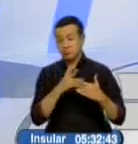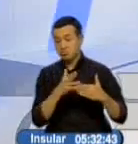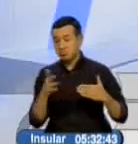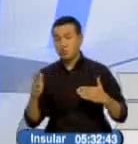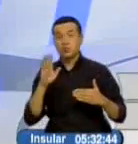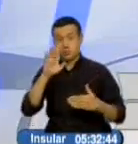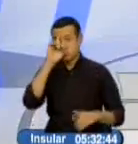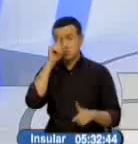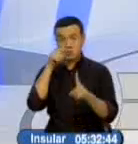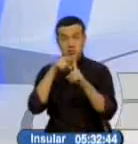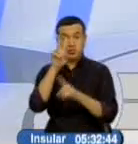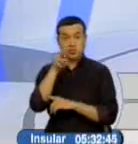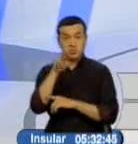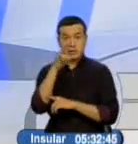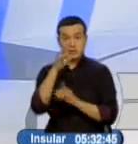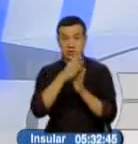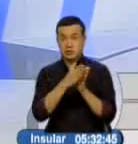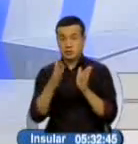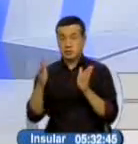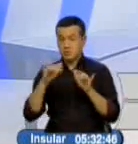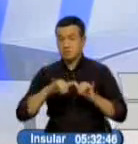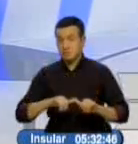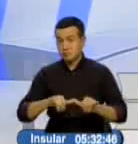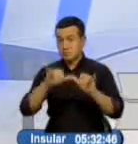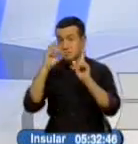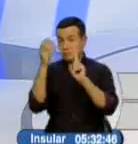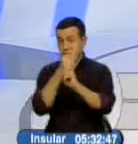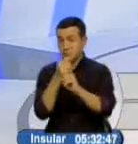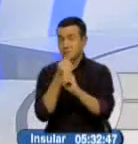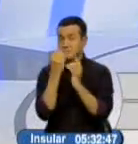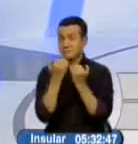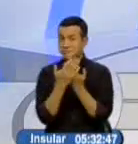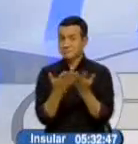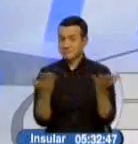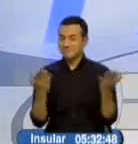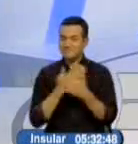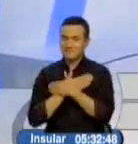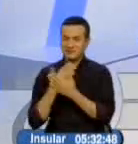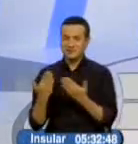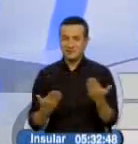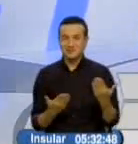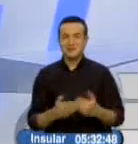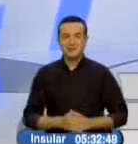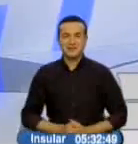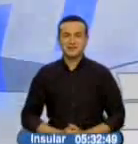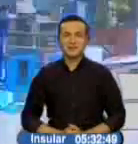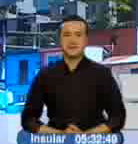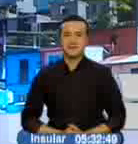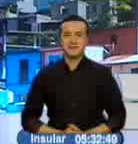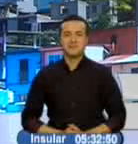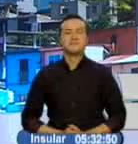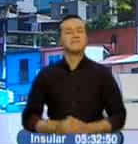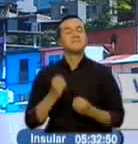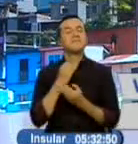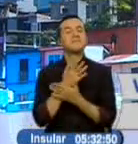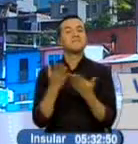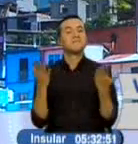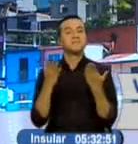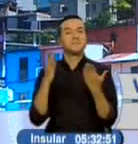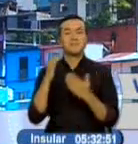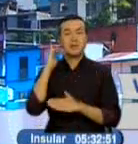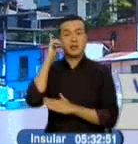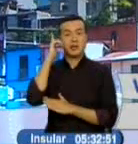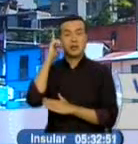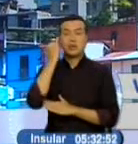para el 2017. Nosotros le ponemos la información. Bienvenidas, bienvenidos. Y le contamos a esta hora que la dirigencia de